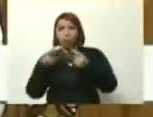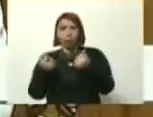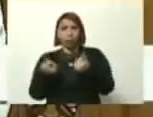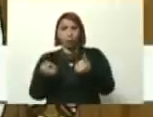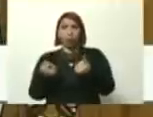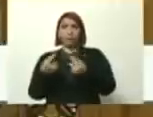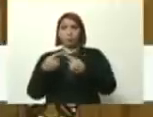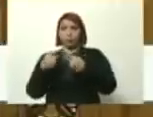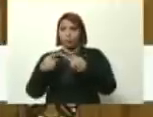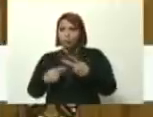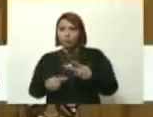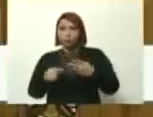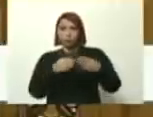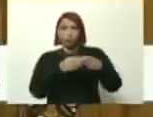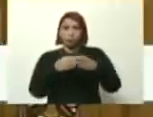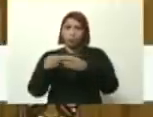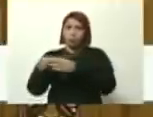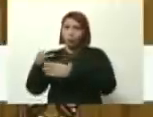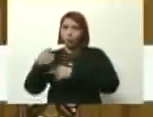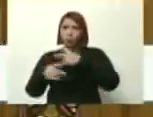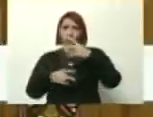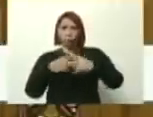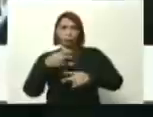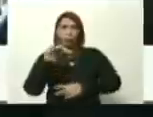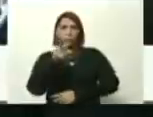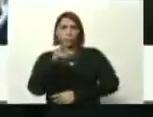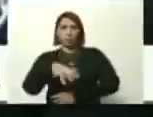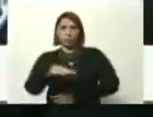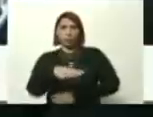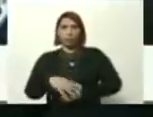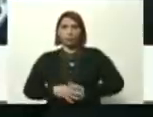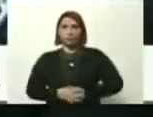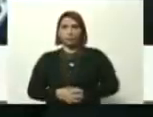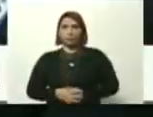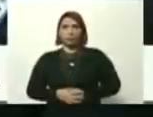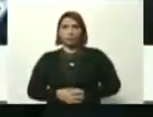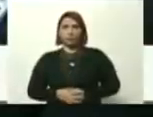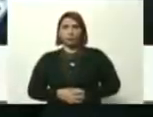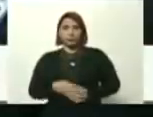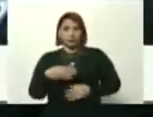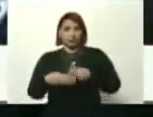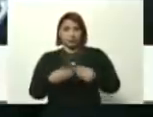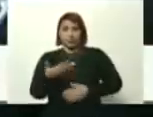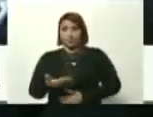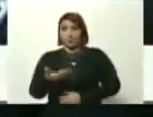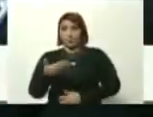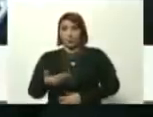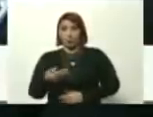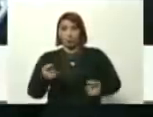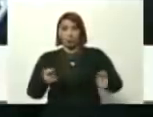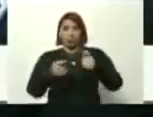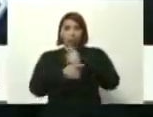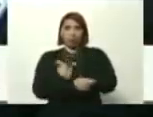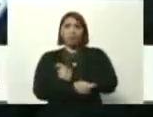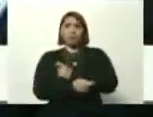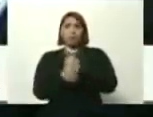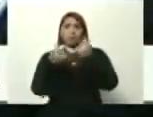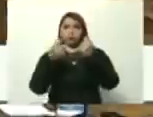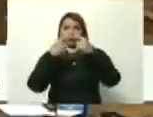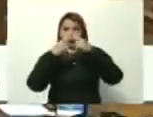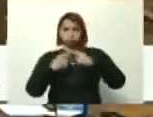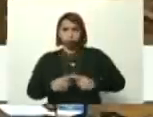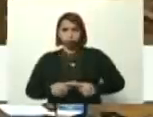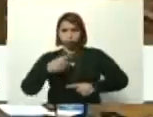los distintos sectores productivos de Venezuela. Se implementaron importantes reformas tributarias y